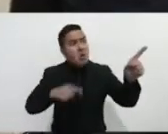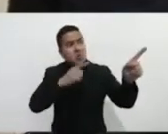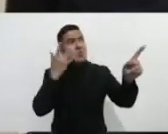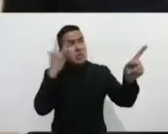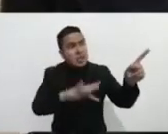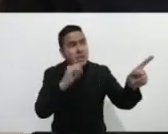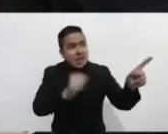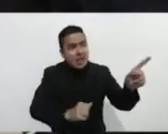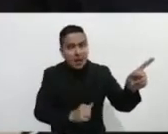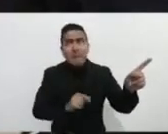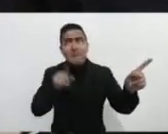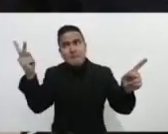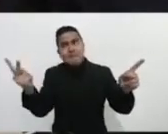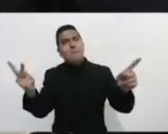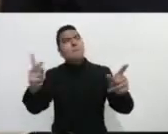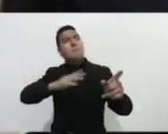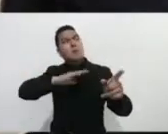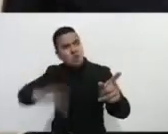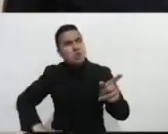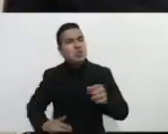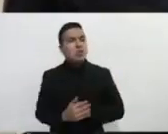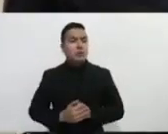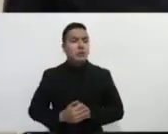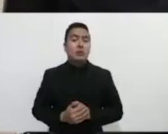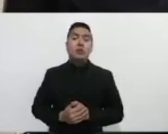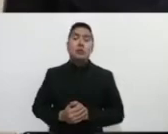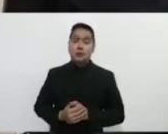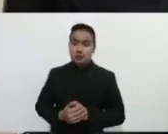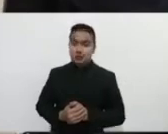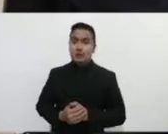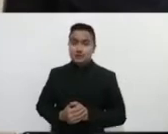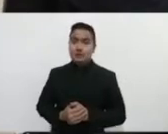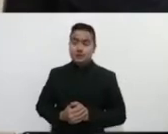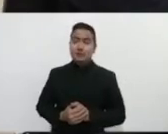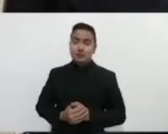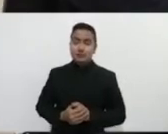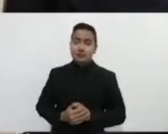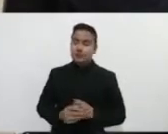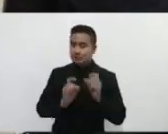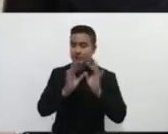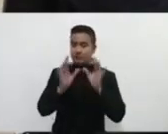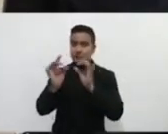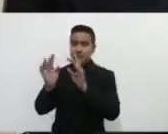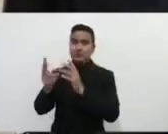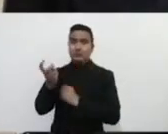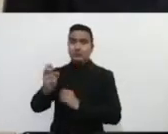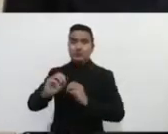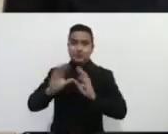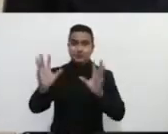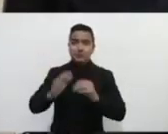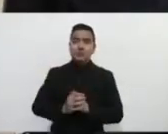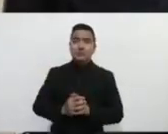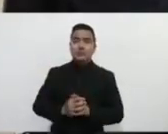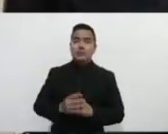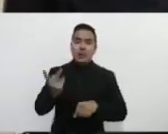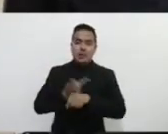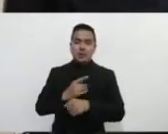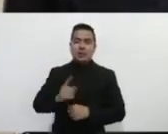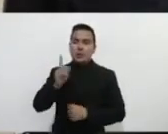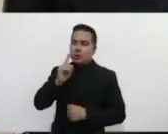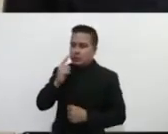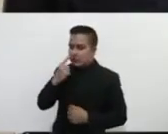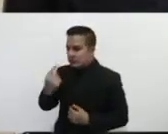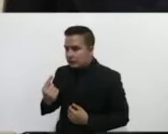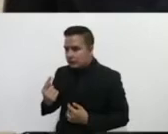esa circunstancia tan grave de poner en peligro la vida de otras personas, entonces ya la